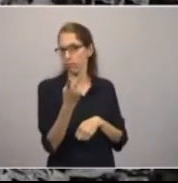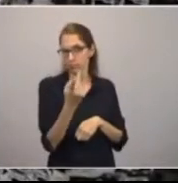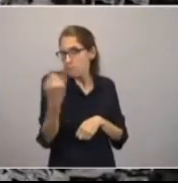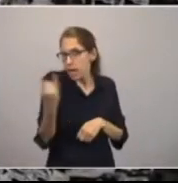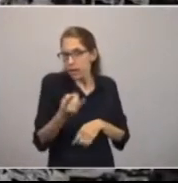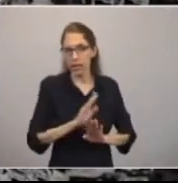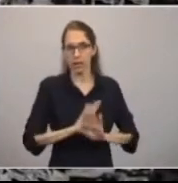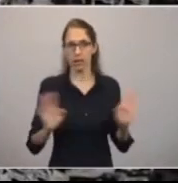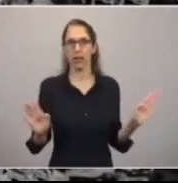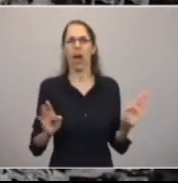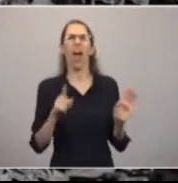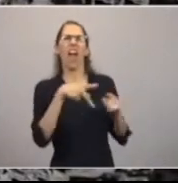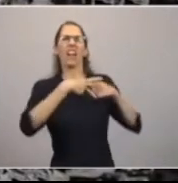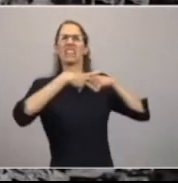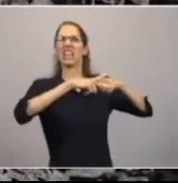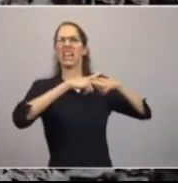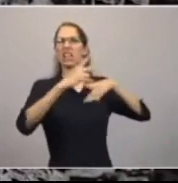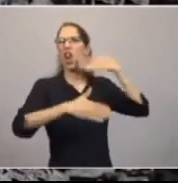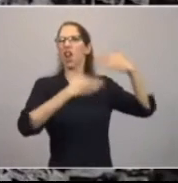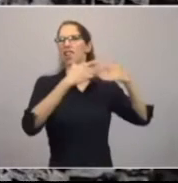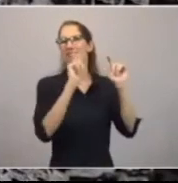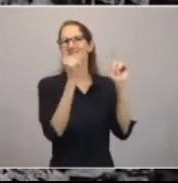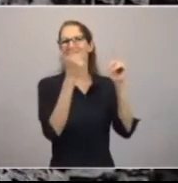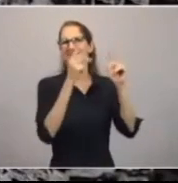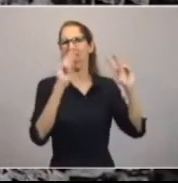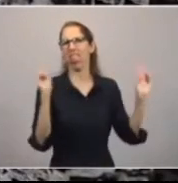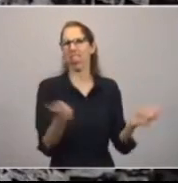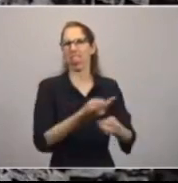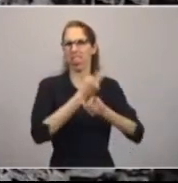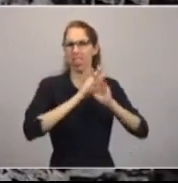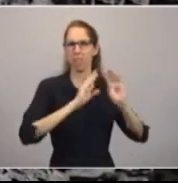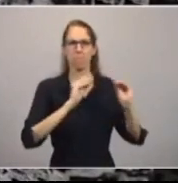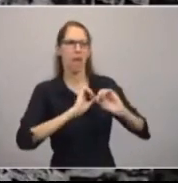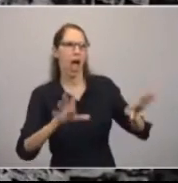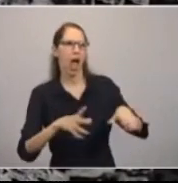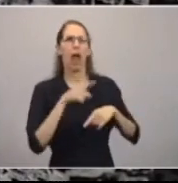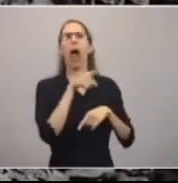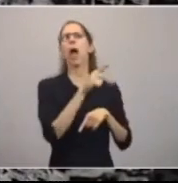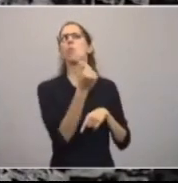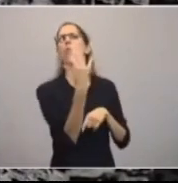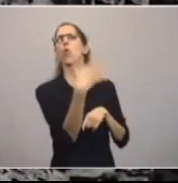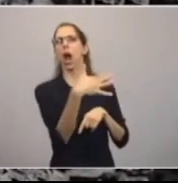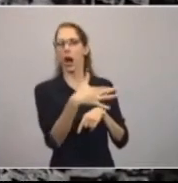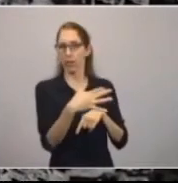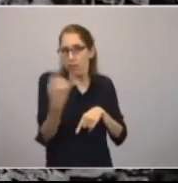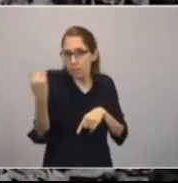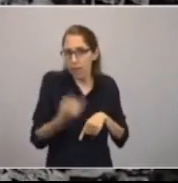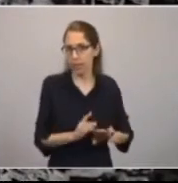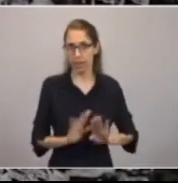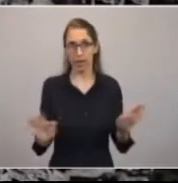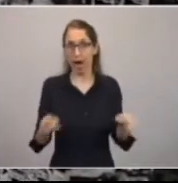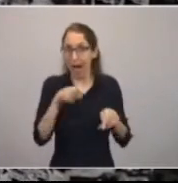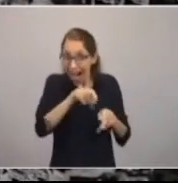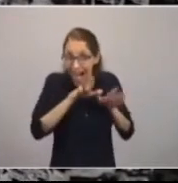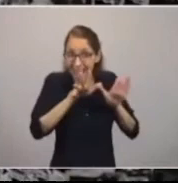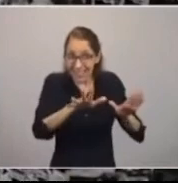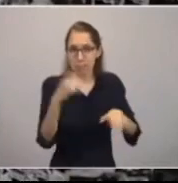nivel tecnológico, y que sean además más caros. No es cierto. La verdad que no es cierto. Sí es